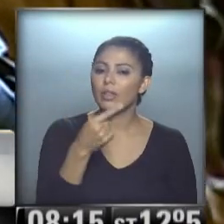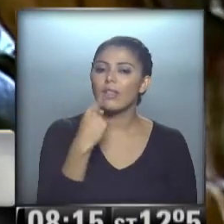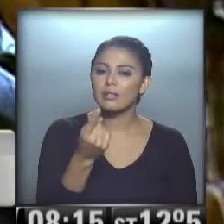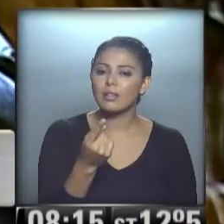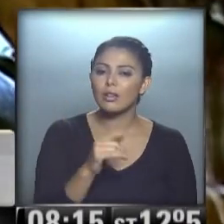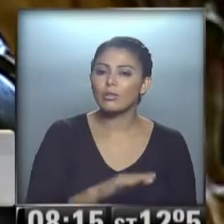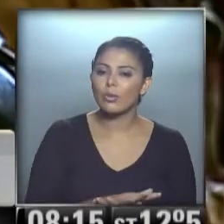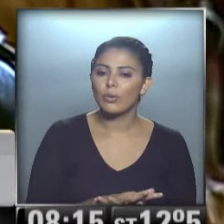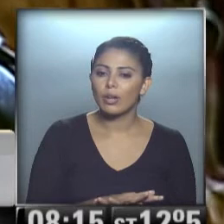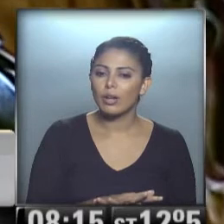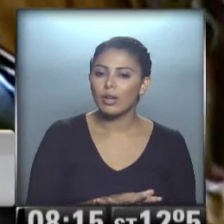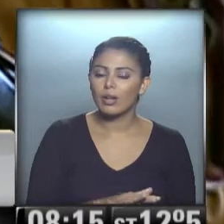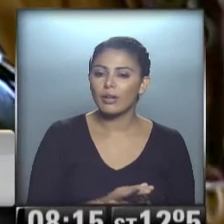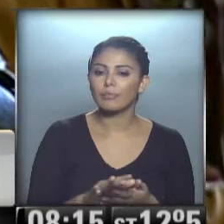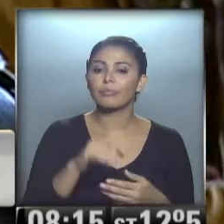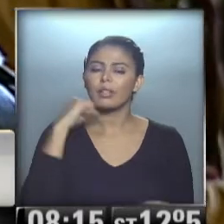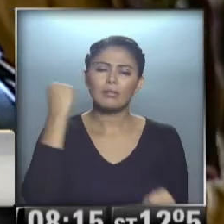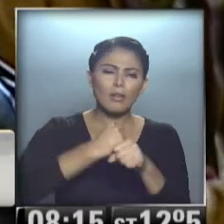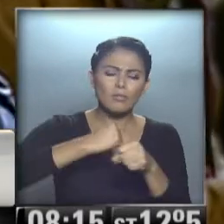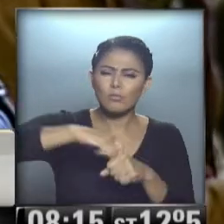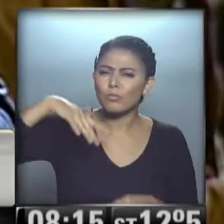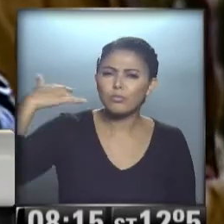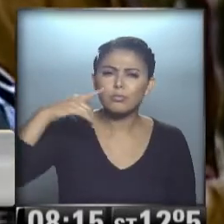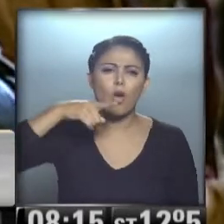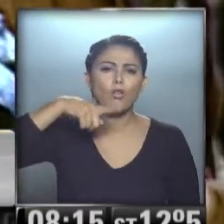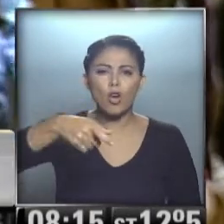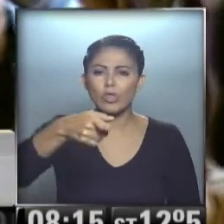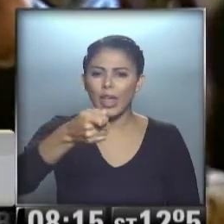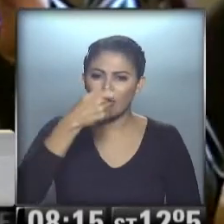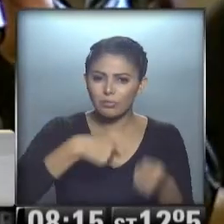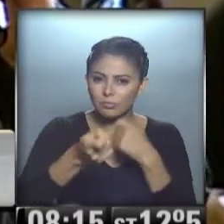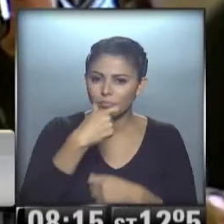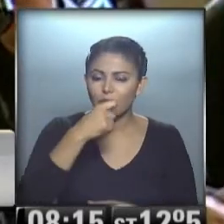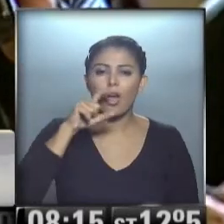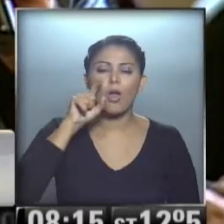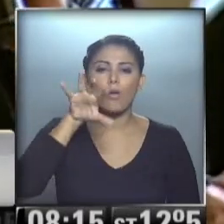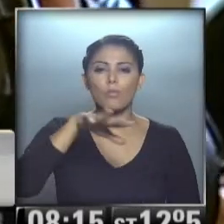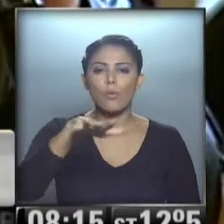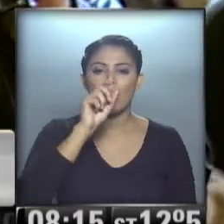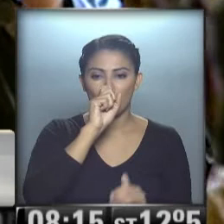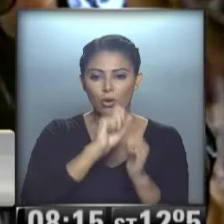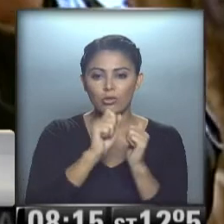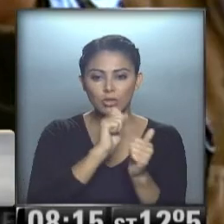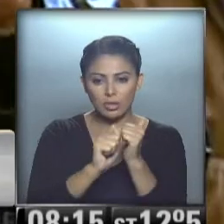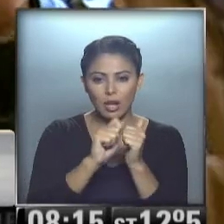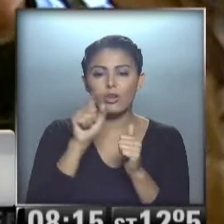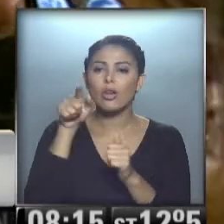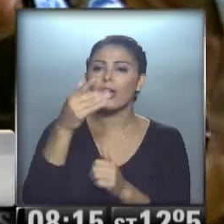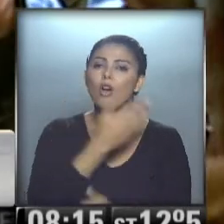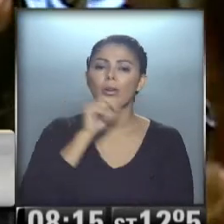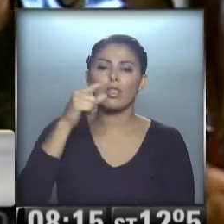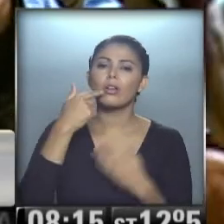sobre el operativo, el mega operativo contra el narcotráfico que se llevó adelante en Rosario, que valió el agradecimiento de